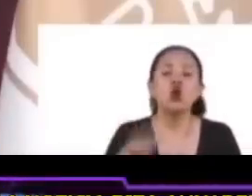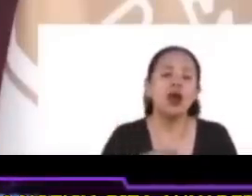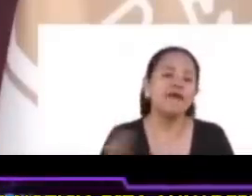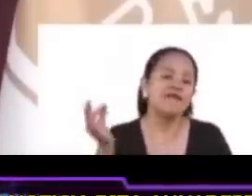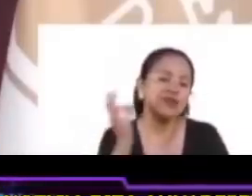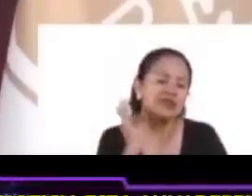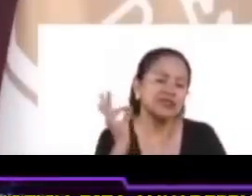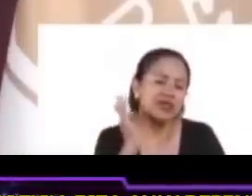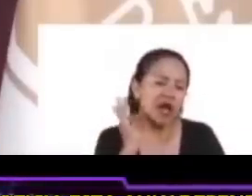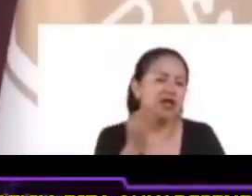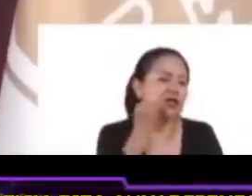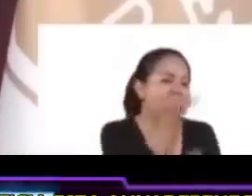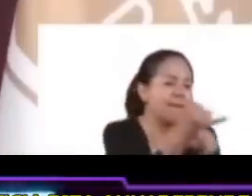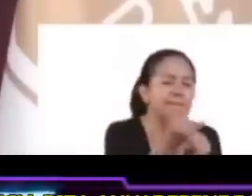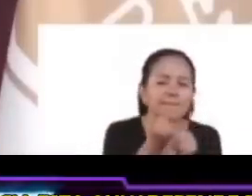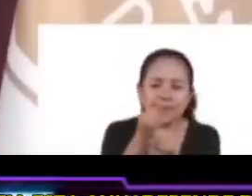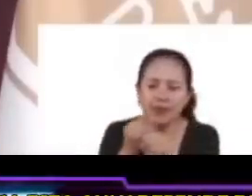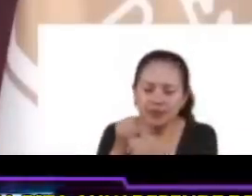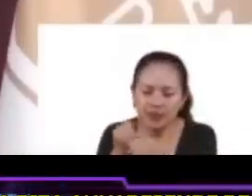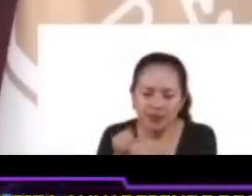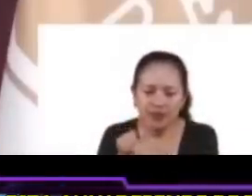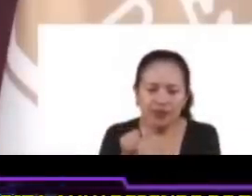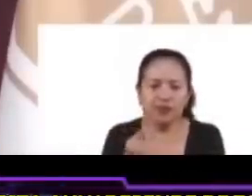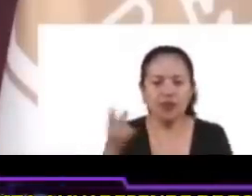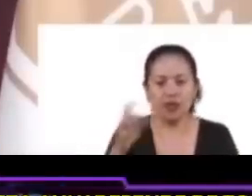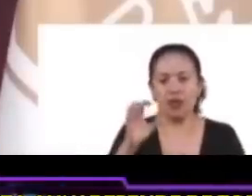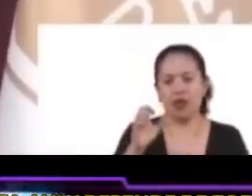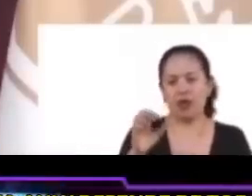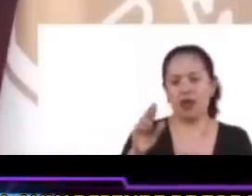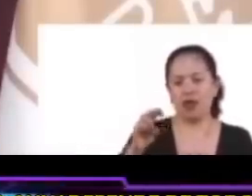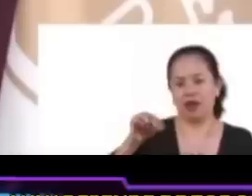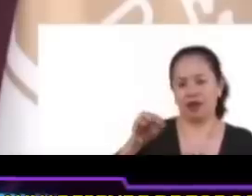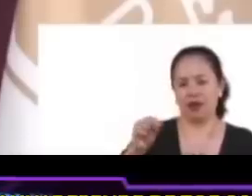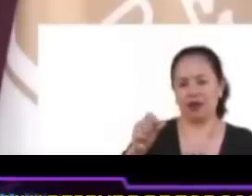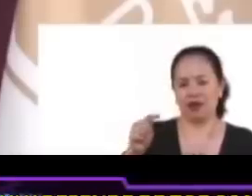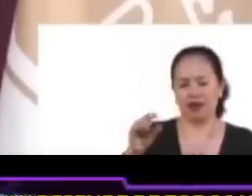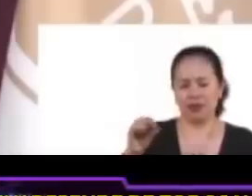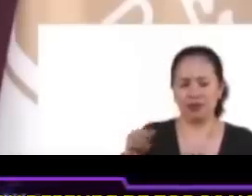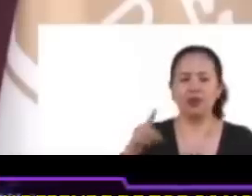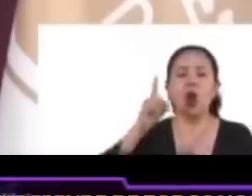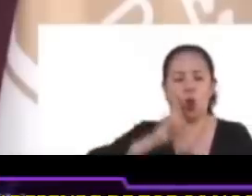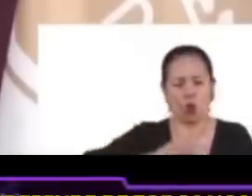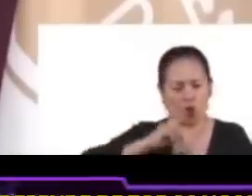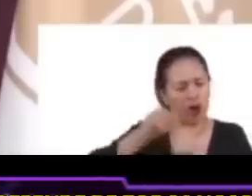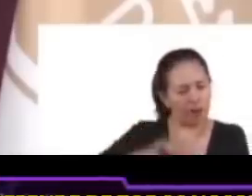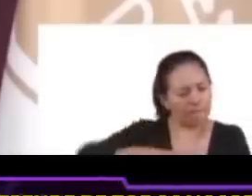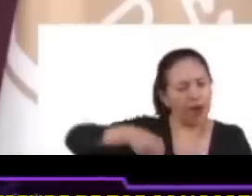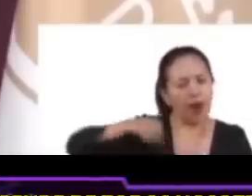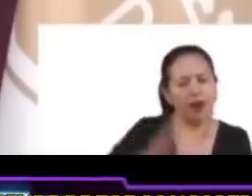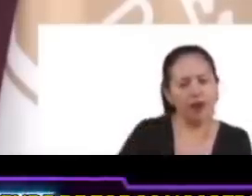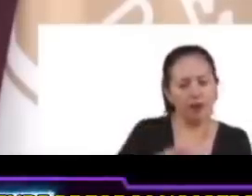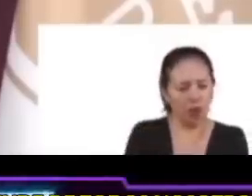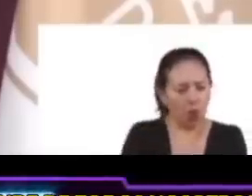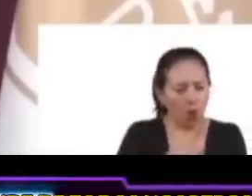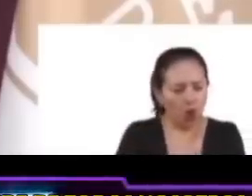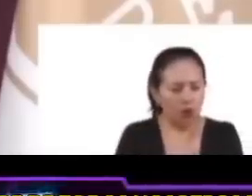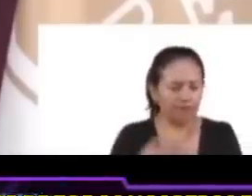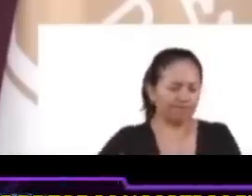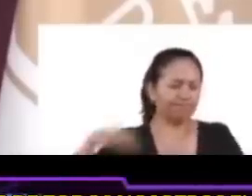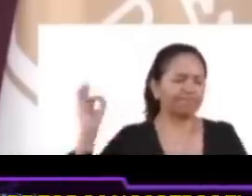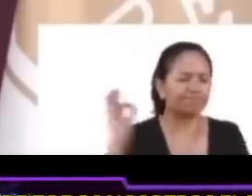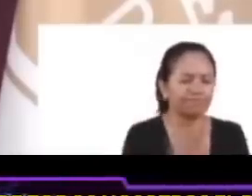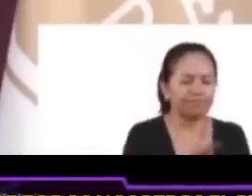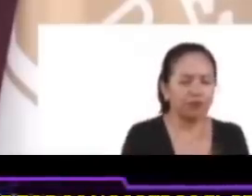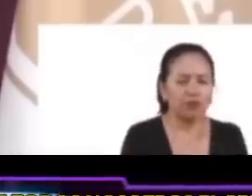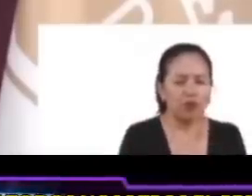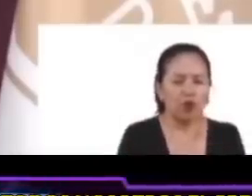Fiscalía y la verdad, Ernestina Godoy, de una manera honesta, valiente, ha estado enfrentando no